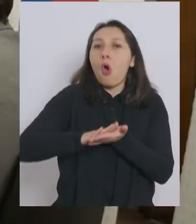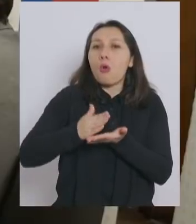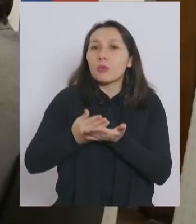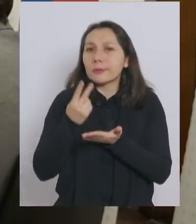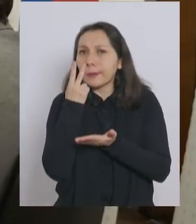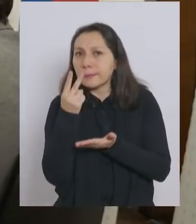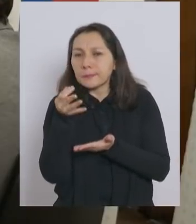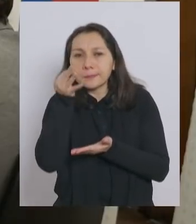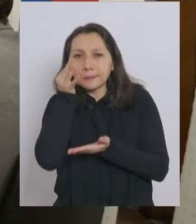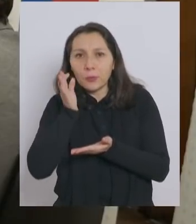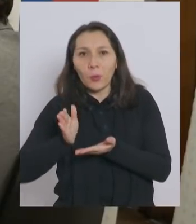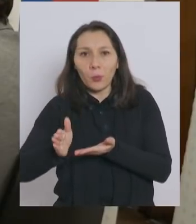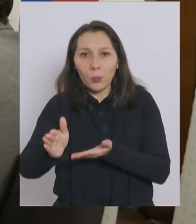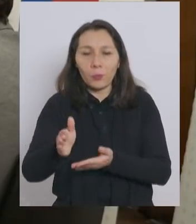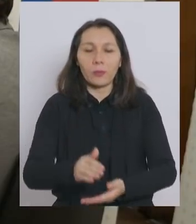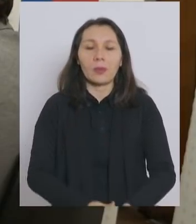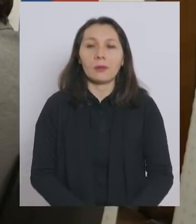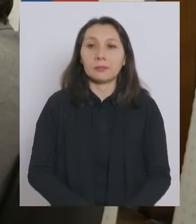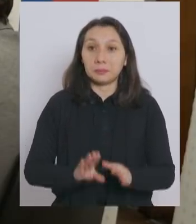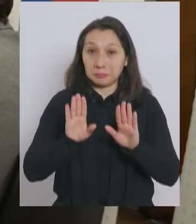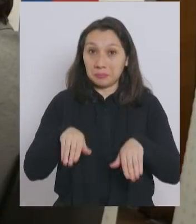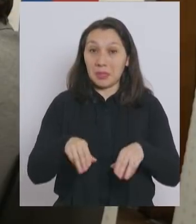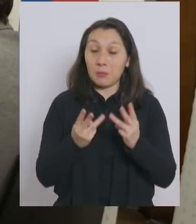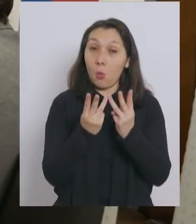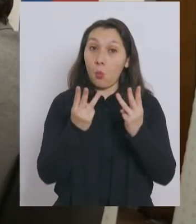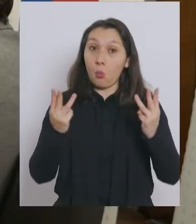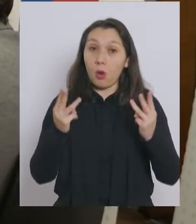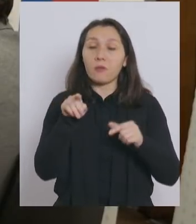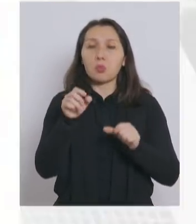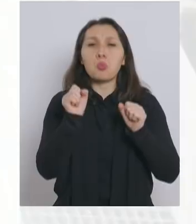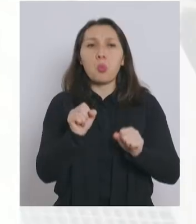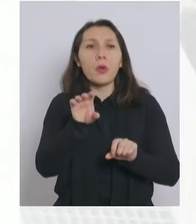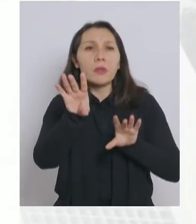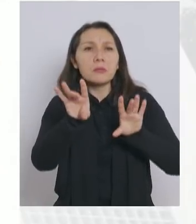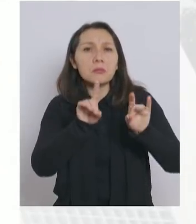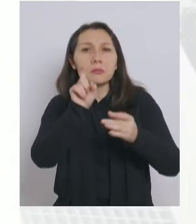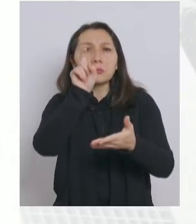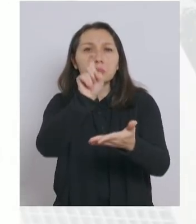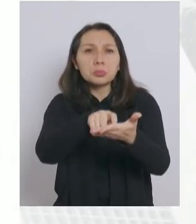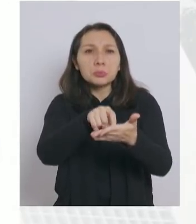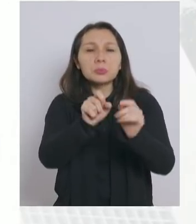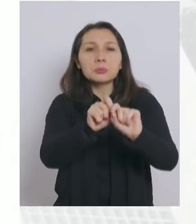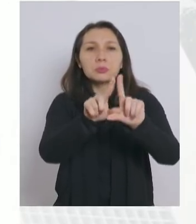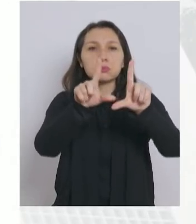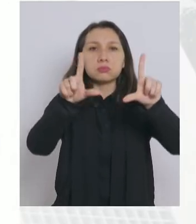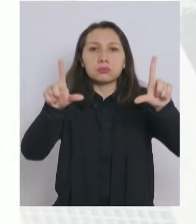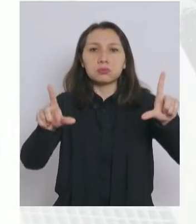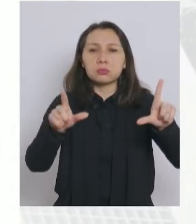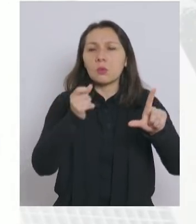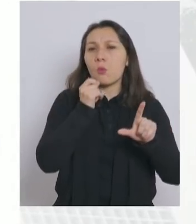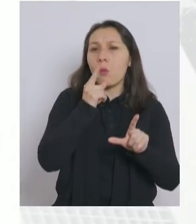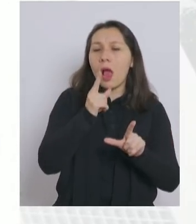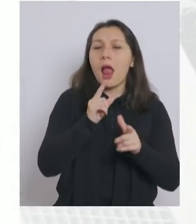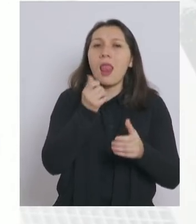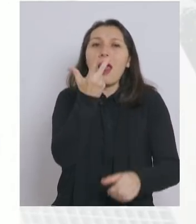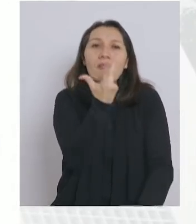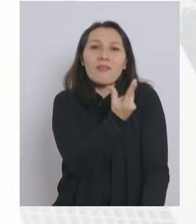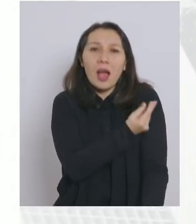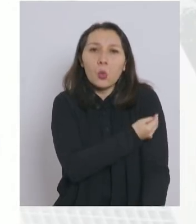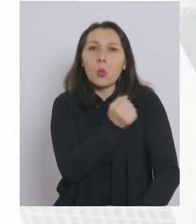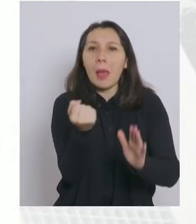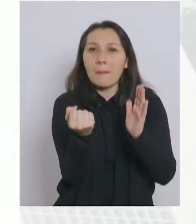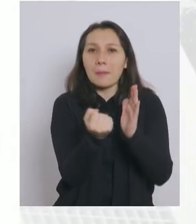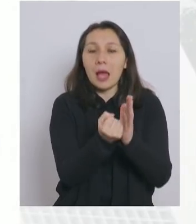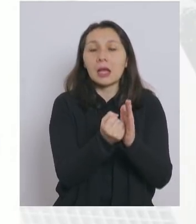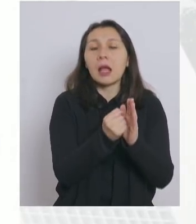En esa misma página puede ir seleccionando cuáles son aquellas que están en cada una de estas